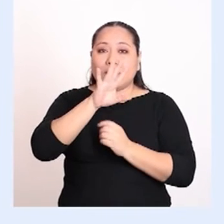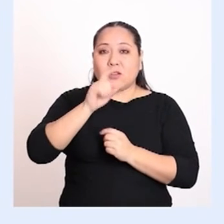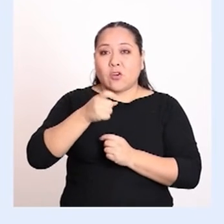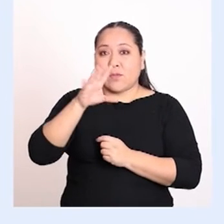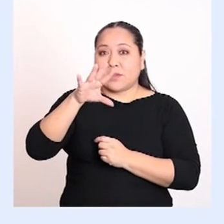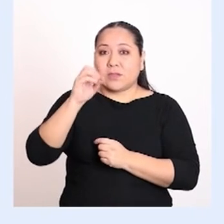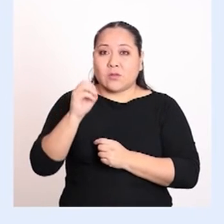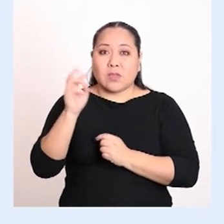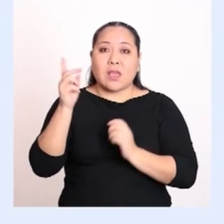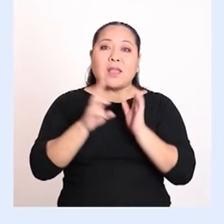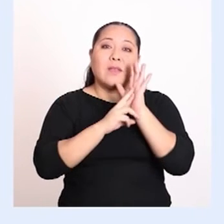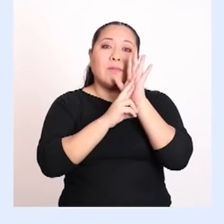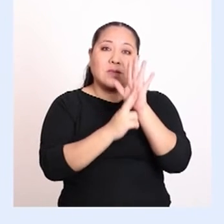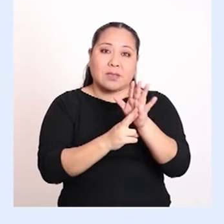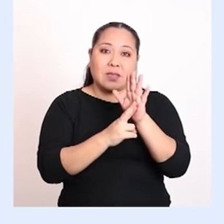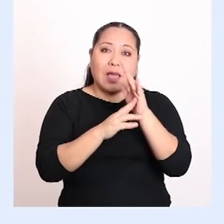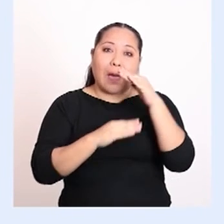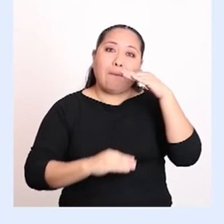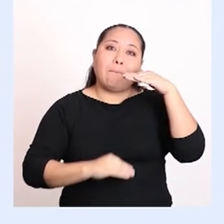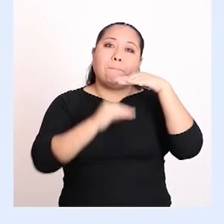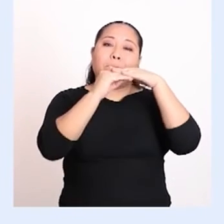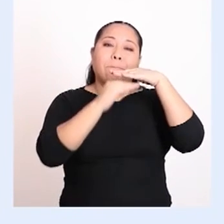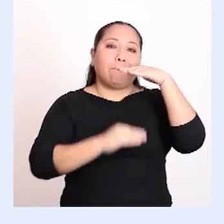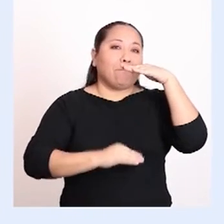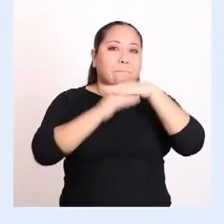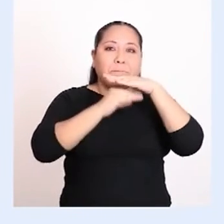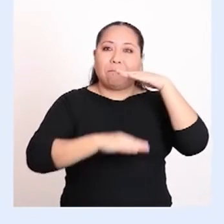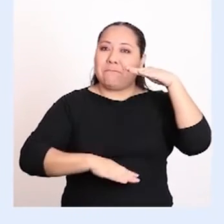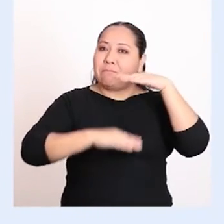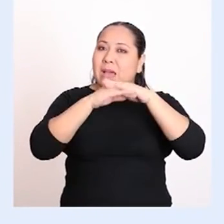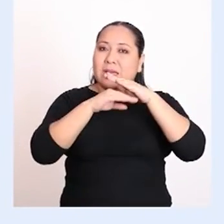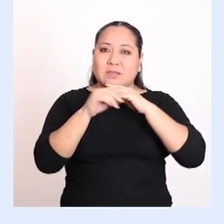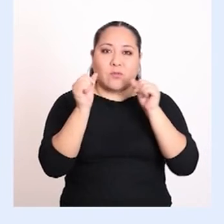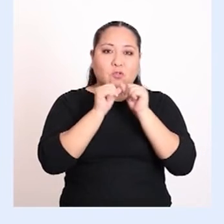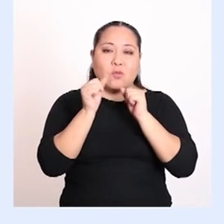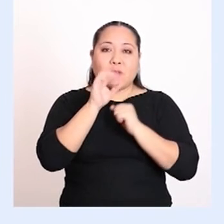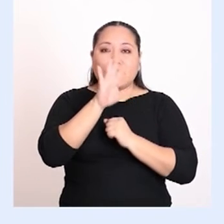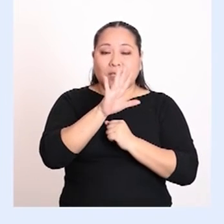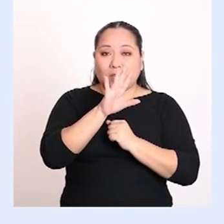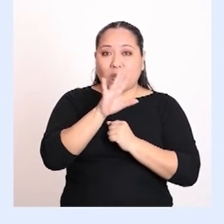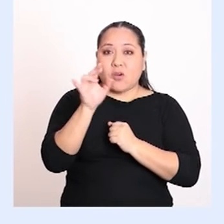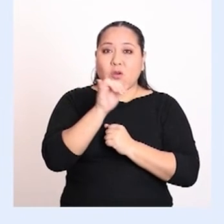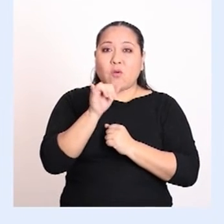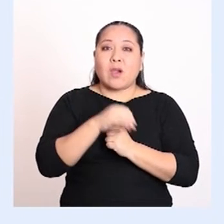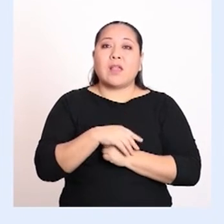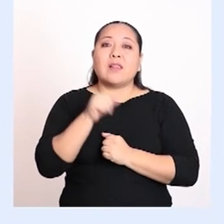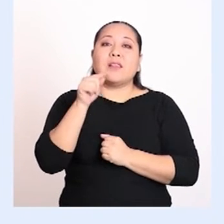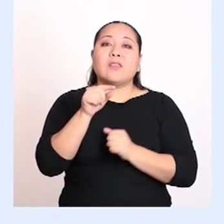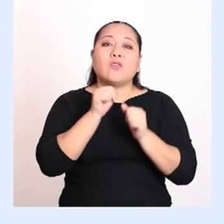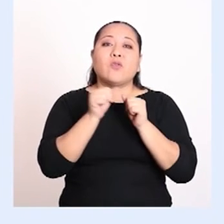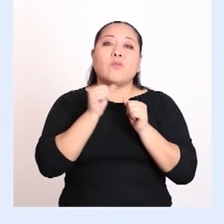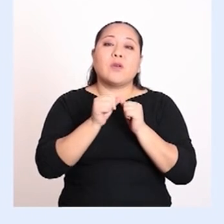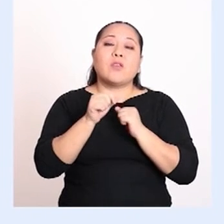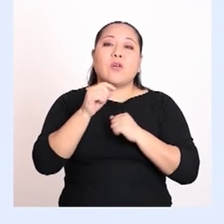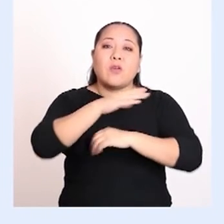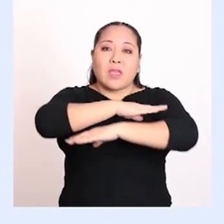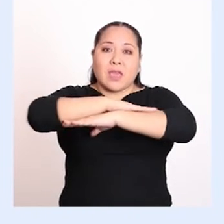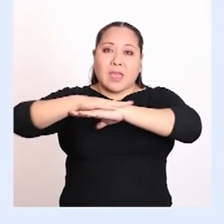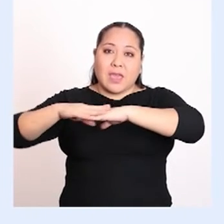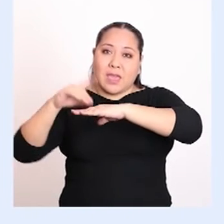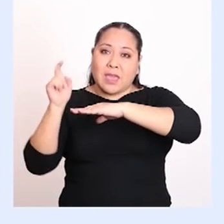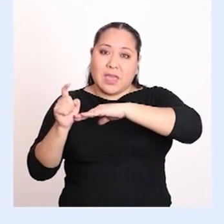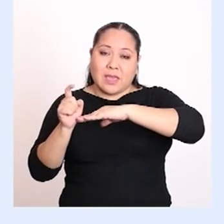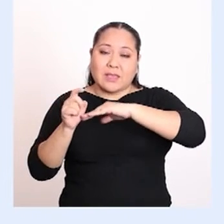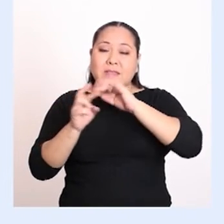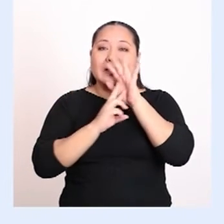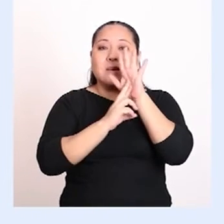V5,50 representa el máximo valor, donde 5 corresponde el valor del eje X